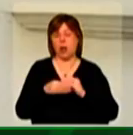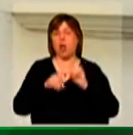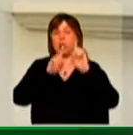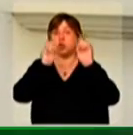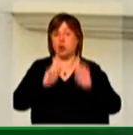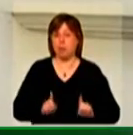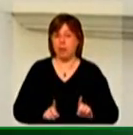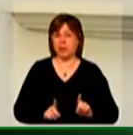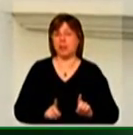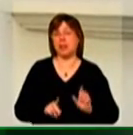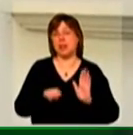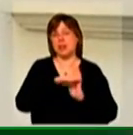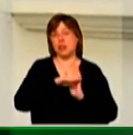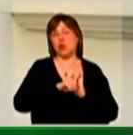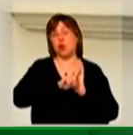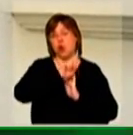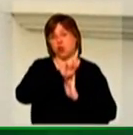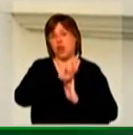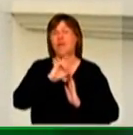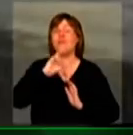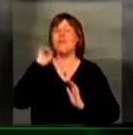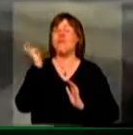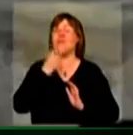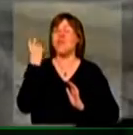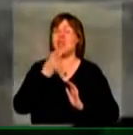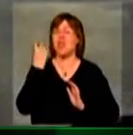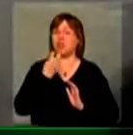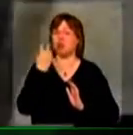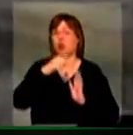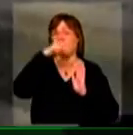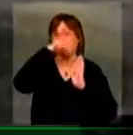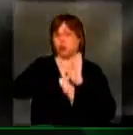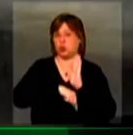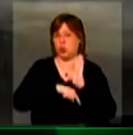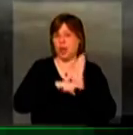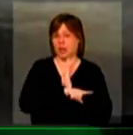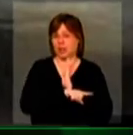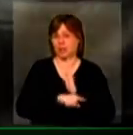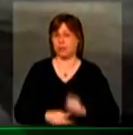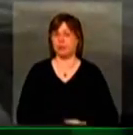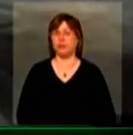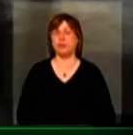intenso va a ser en la falta centro norte y con respecto al viento lo más intenso va a ser en el subir